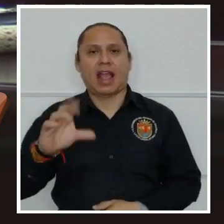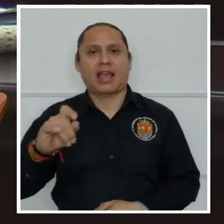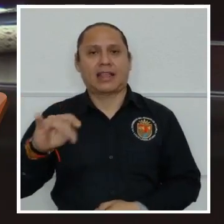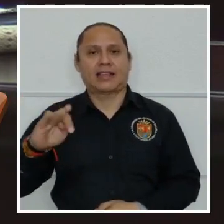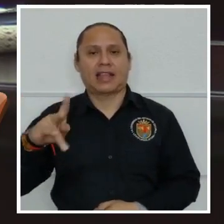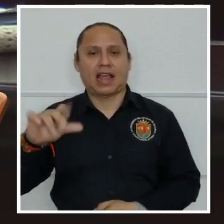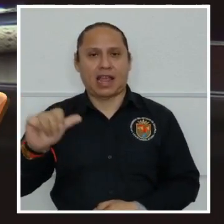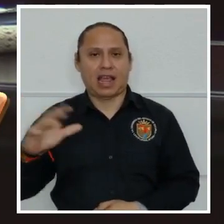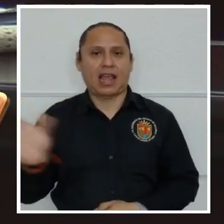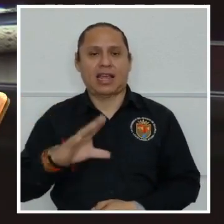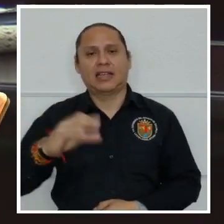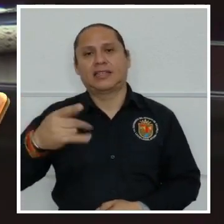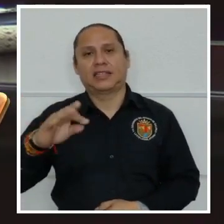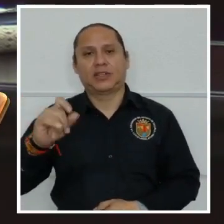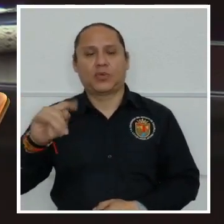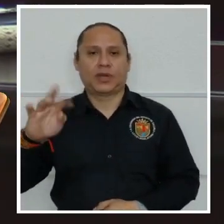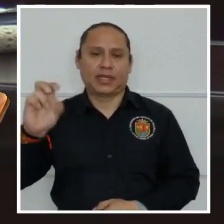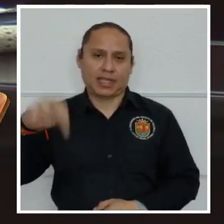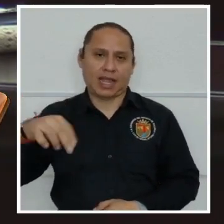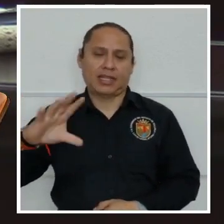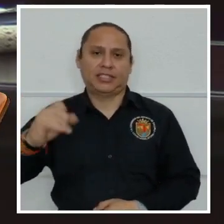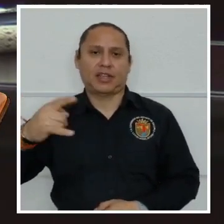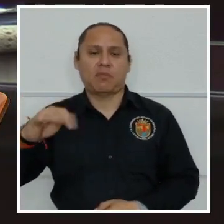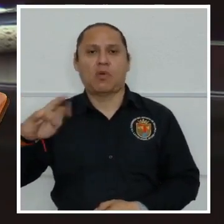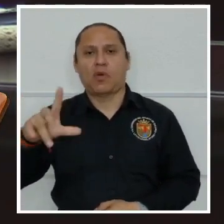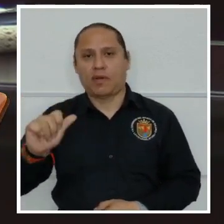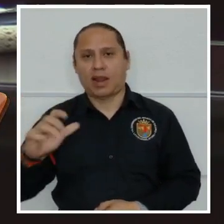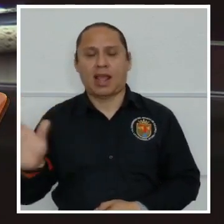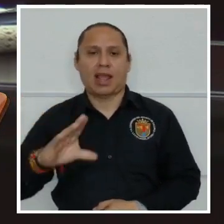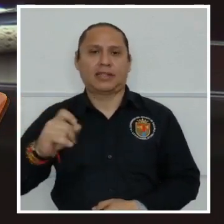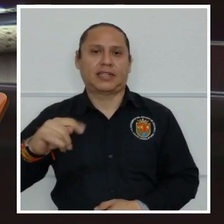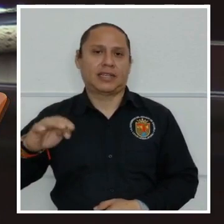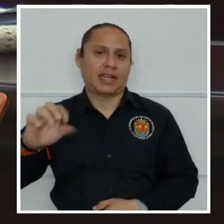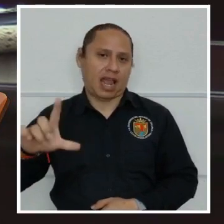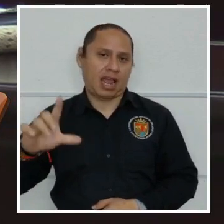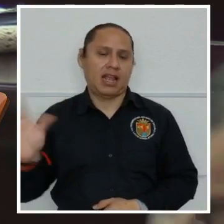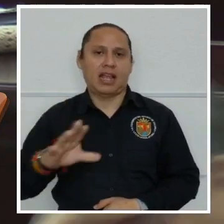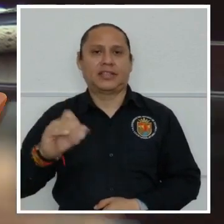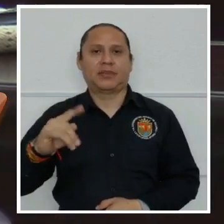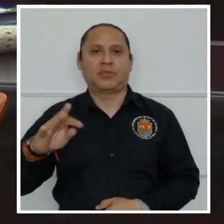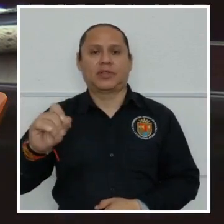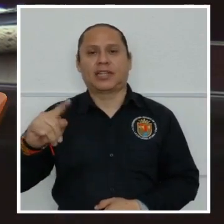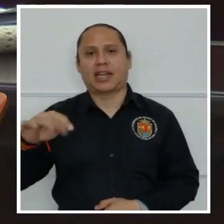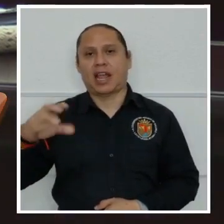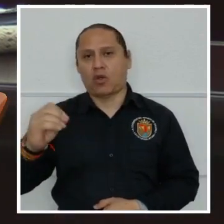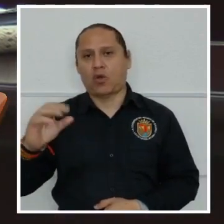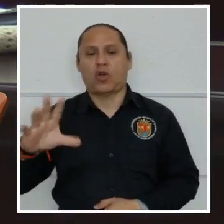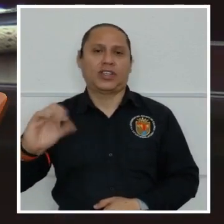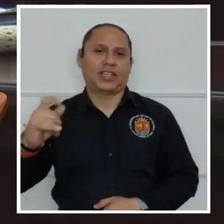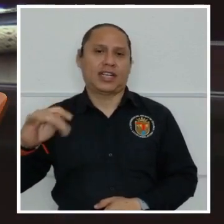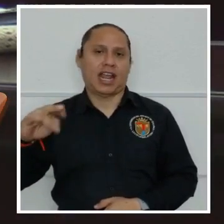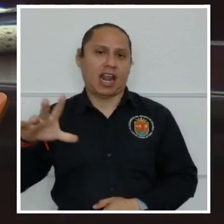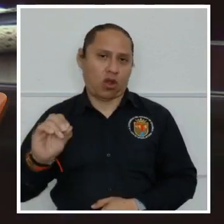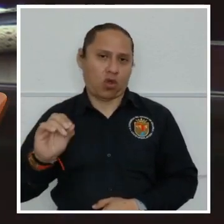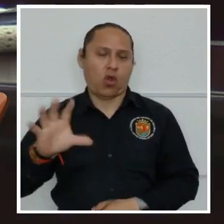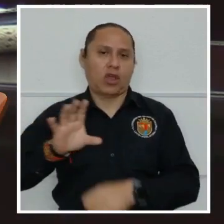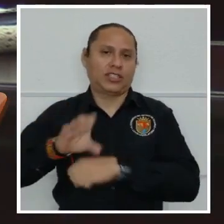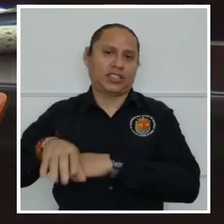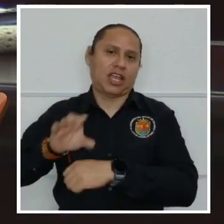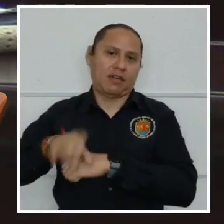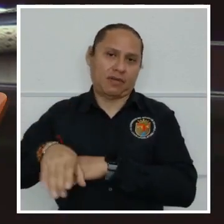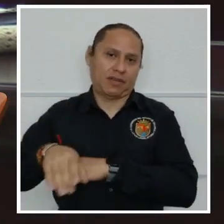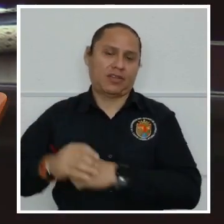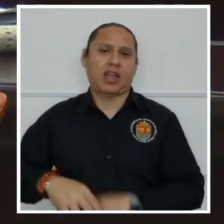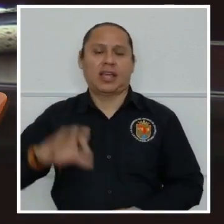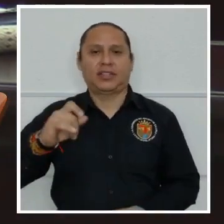Catazajá, Chalchihuitán, Chamula, Chanal, Chapultenango, Chenaló, Chiapa de